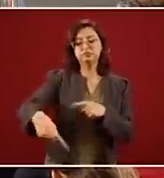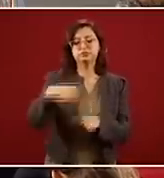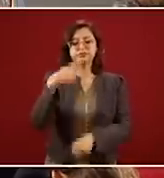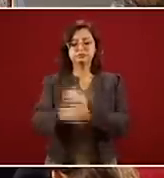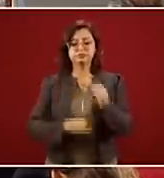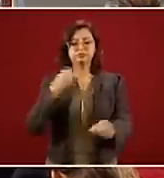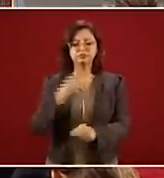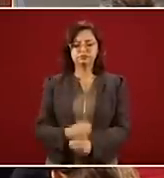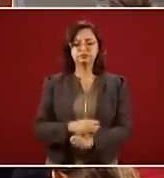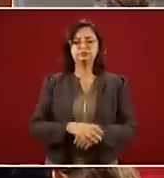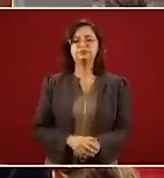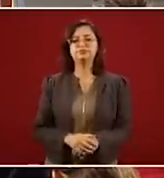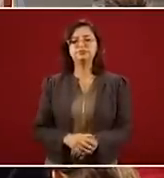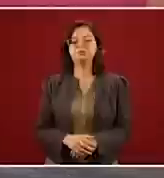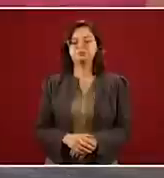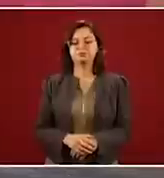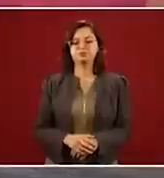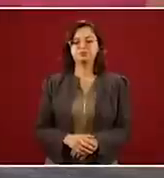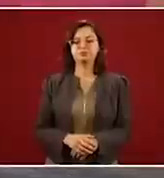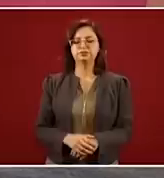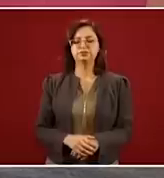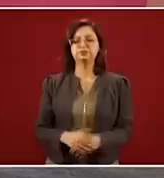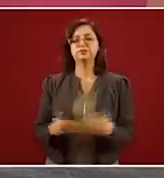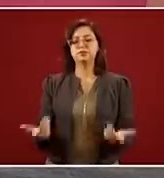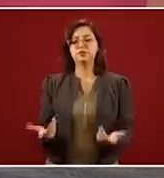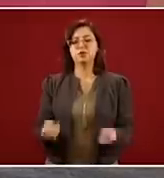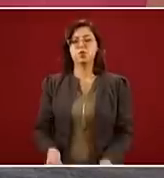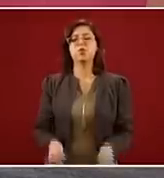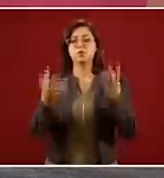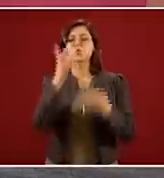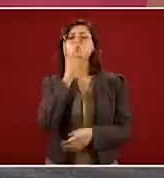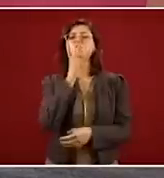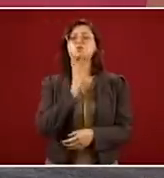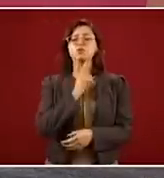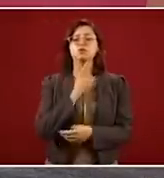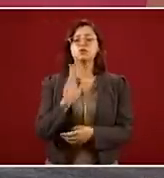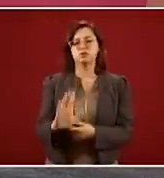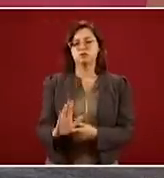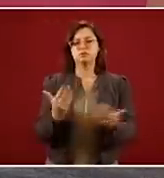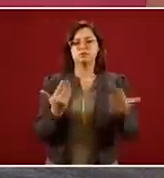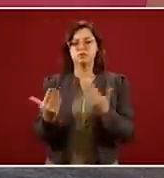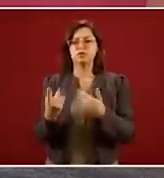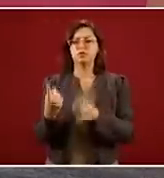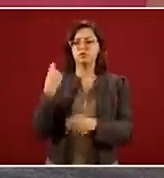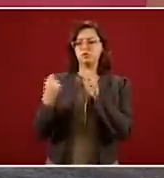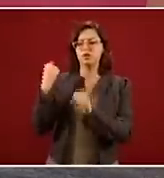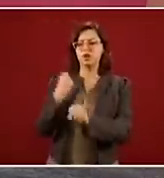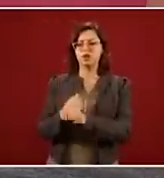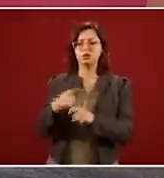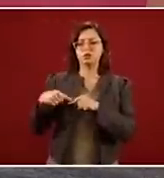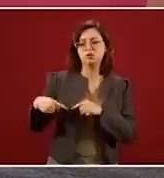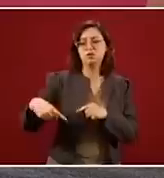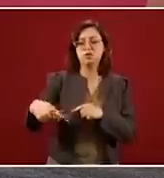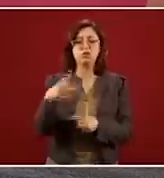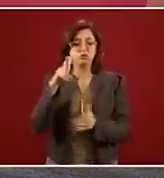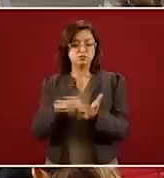comenzaríamos con el comportamiento de la producción de crudo del año pasado y lo que llevamos de este año.